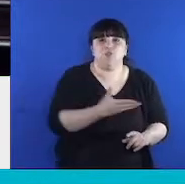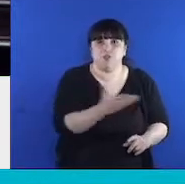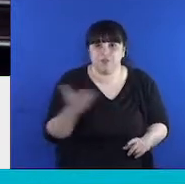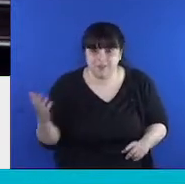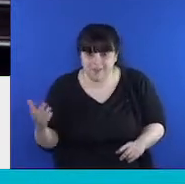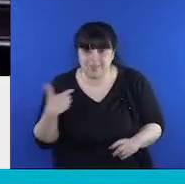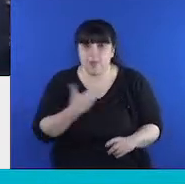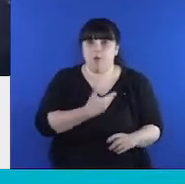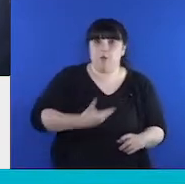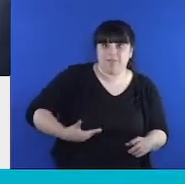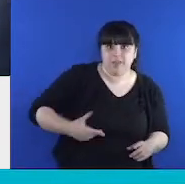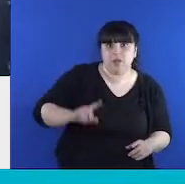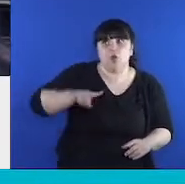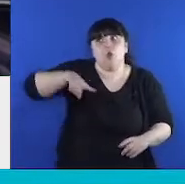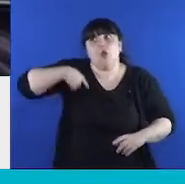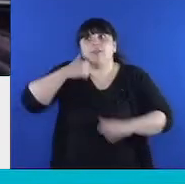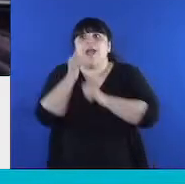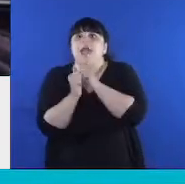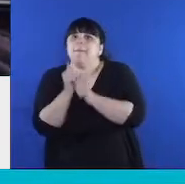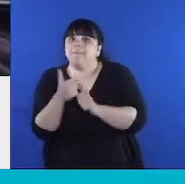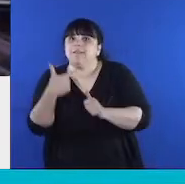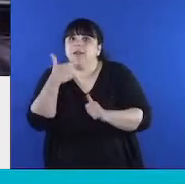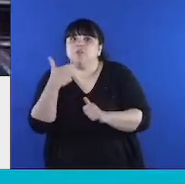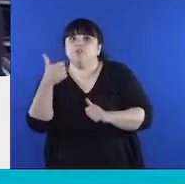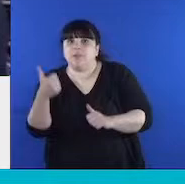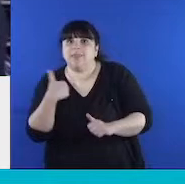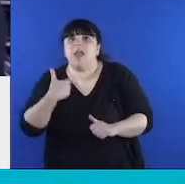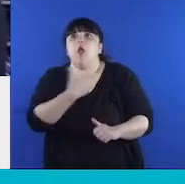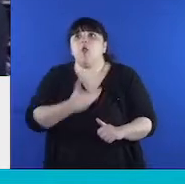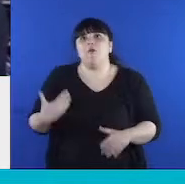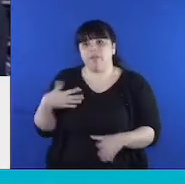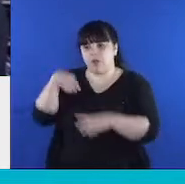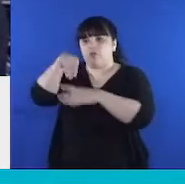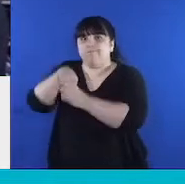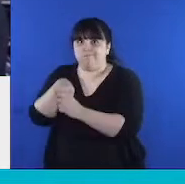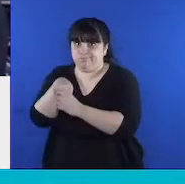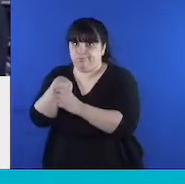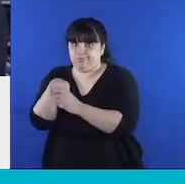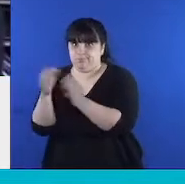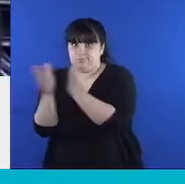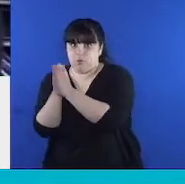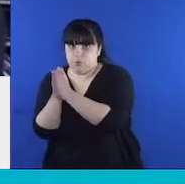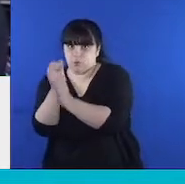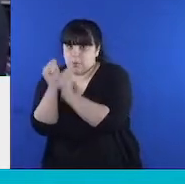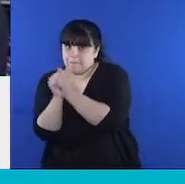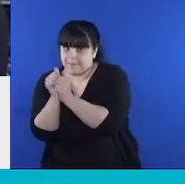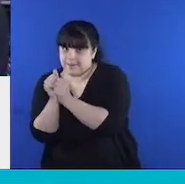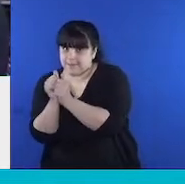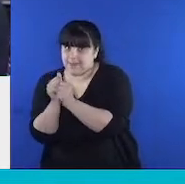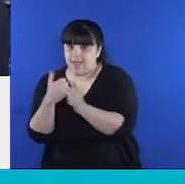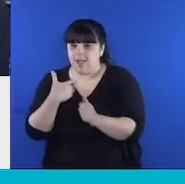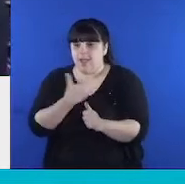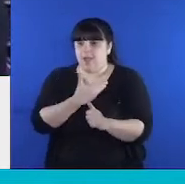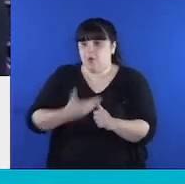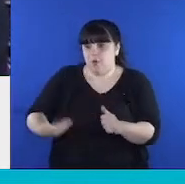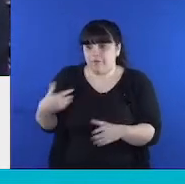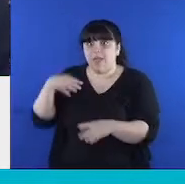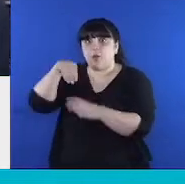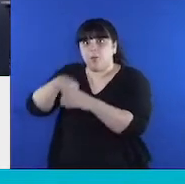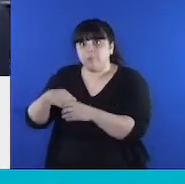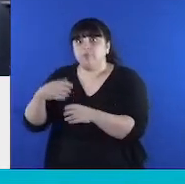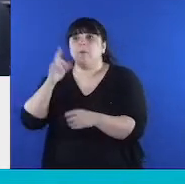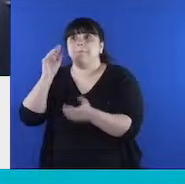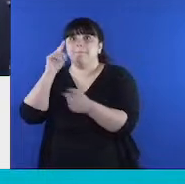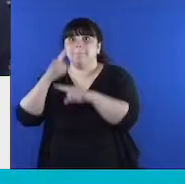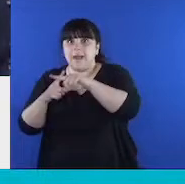estatal mayoritaria. Las sociedades anónimas con participación estatal mayoritaria son personas de derecho privado, no